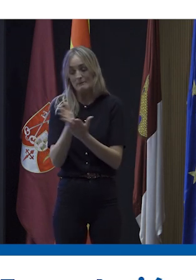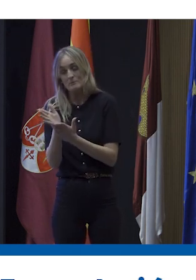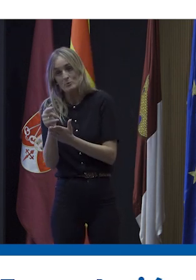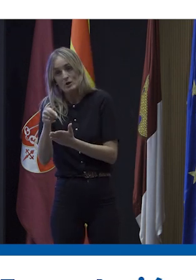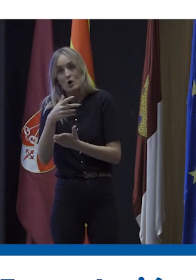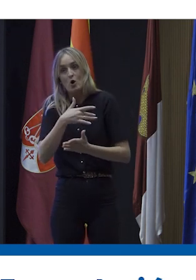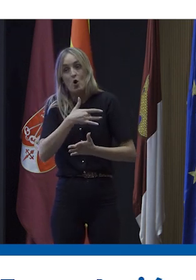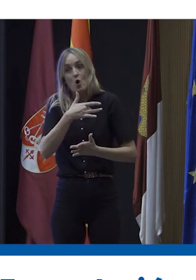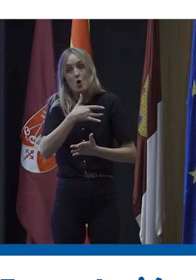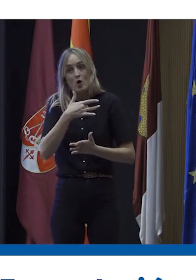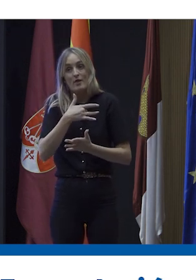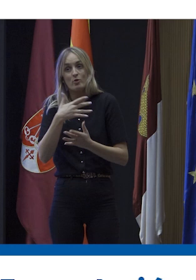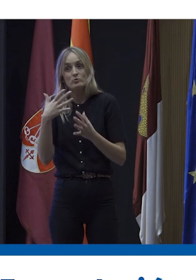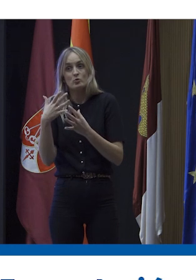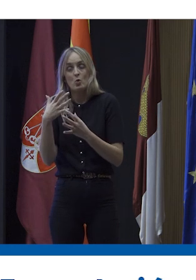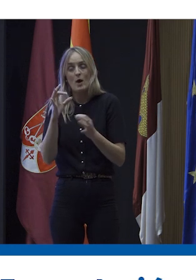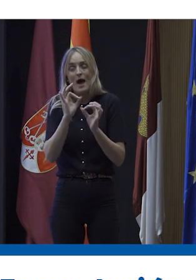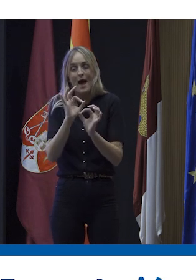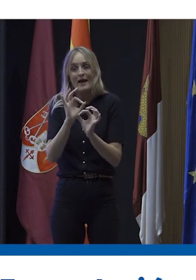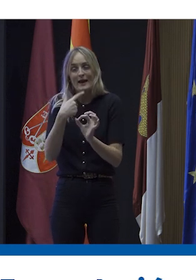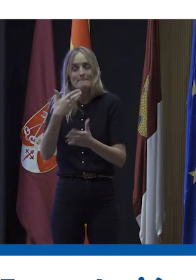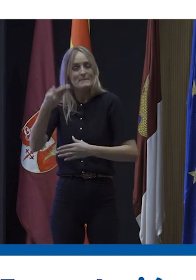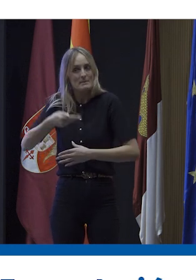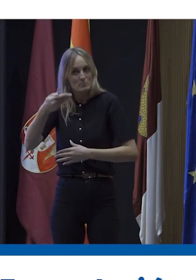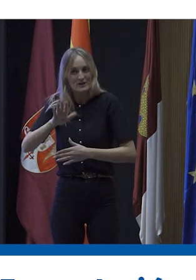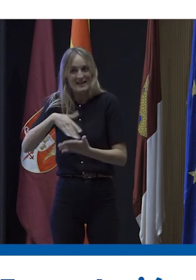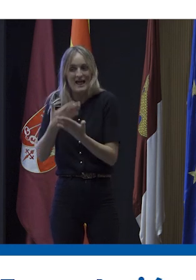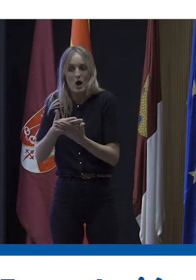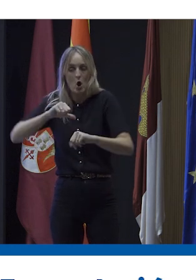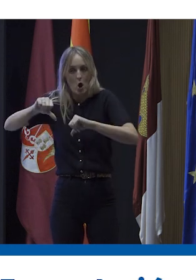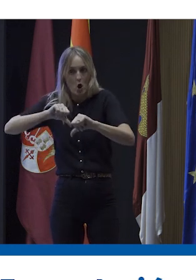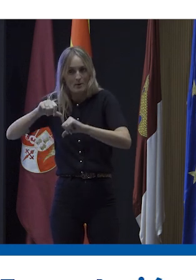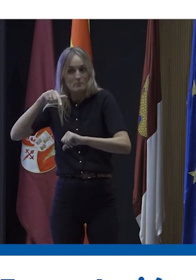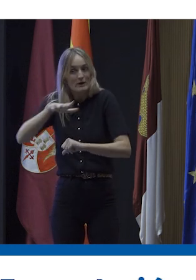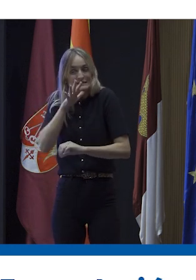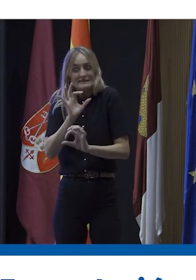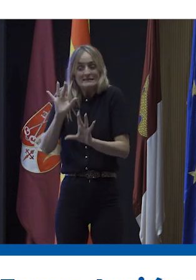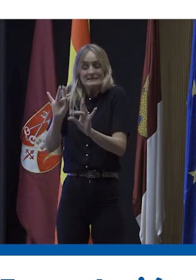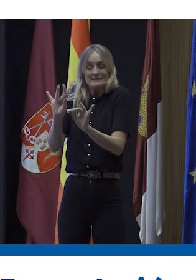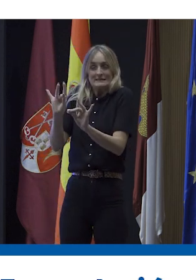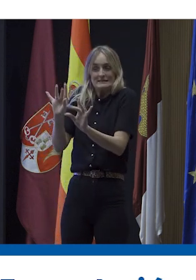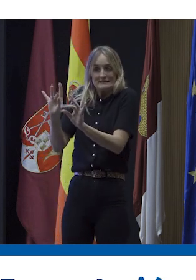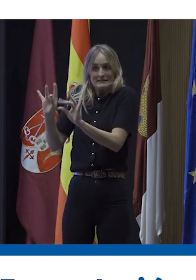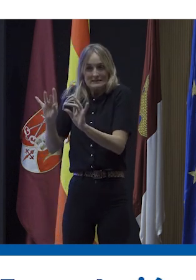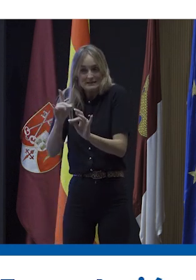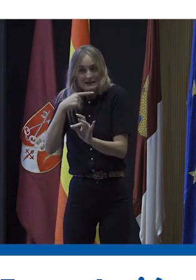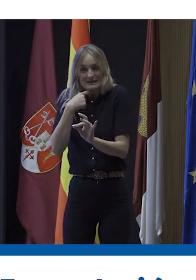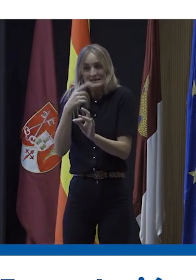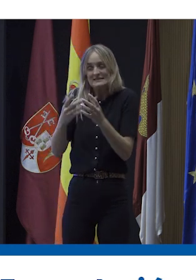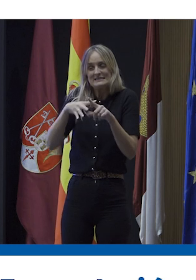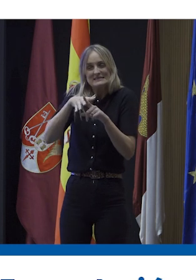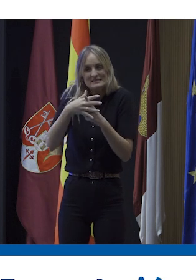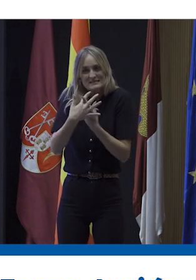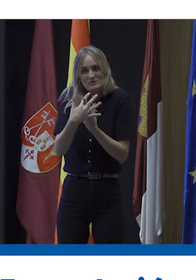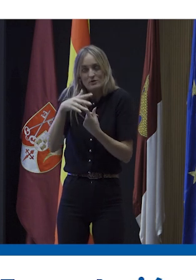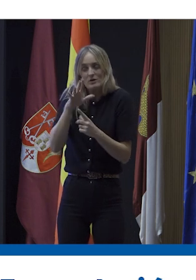el corazón se volvía un órgano accesible para operarlo, porque hasta entonces era un órgano intocable, no se podía tocar, salvo cosas muy concretas que se pudieran